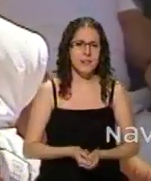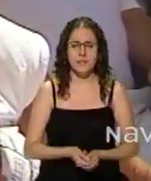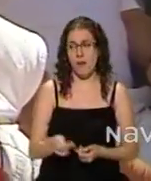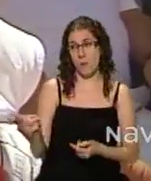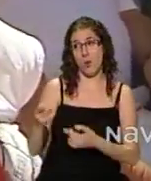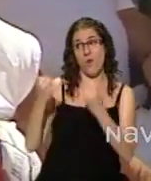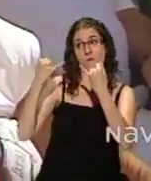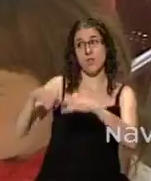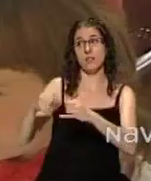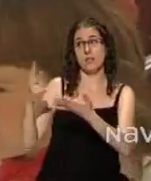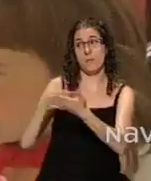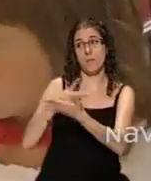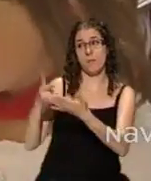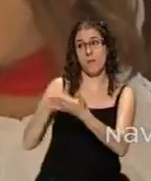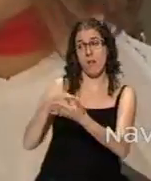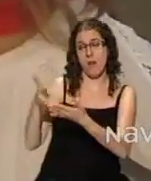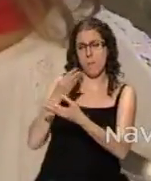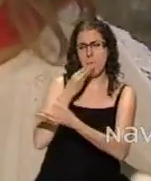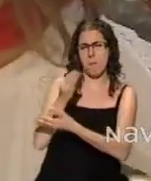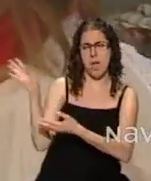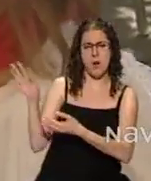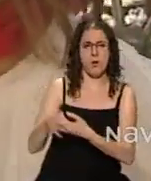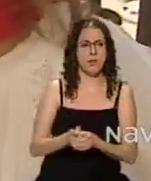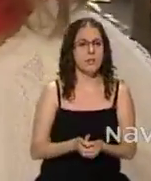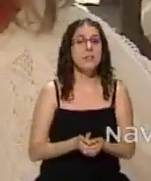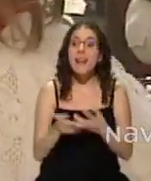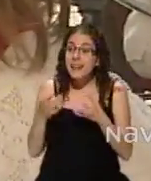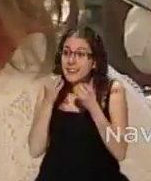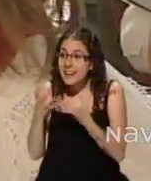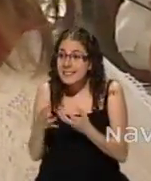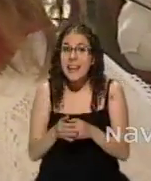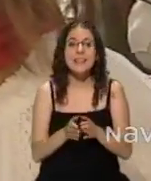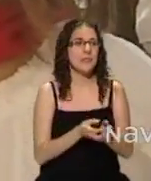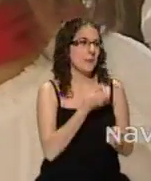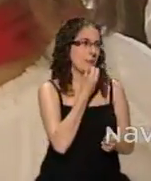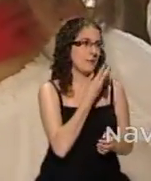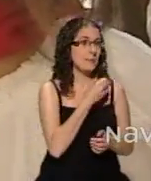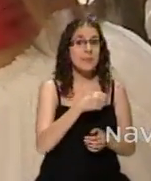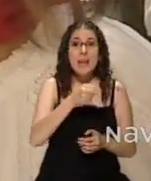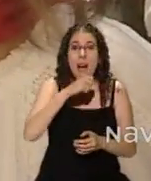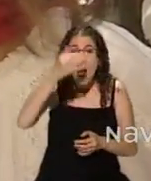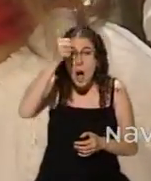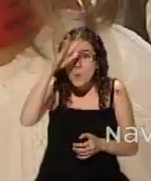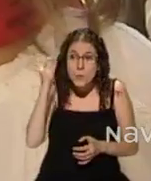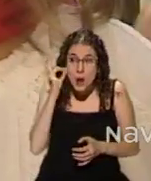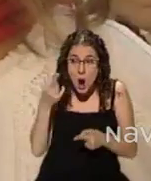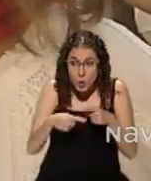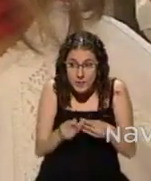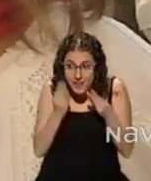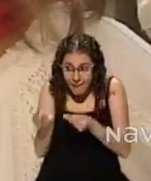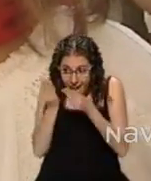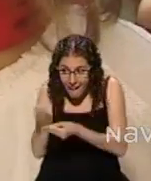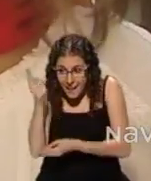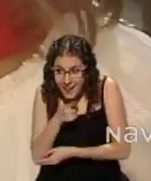de Viana? Vamos. ¿Qué tal te lo estás pasando? Bien. ¿Y el abuelo y la abuela te han invitado a todo lo que querías o todavía no? Todavía